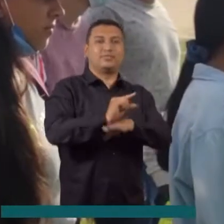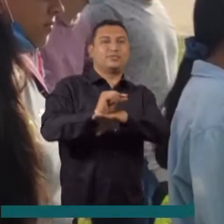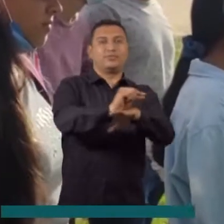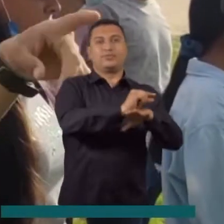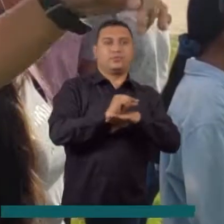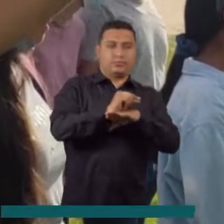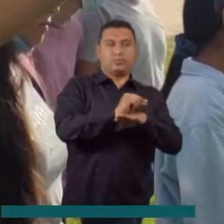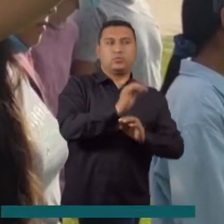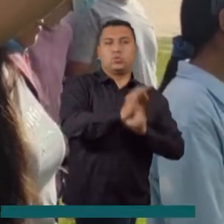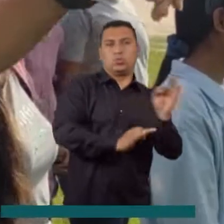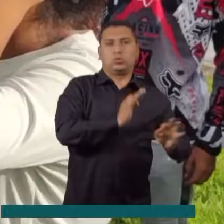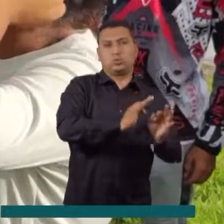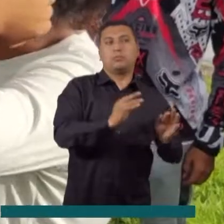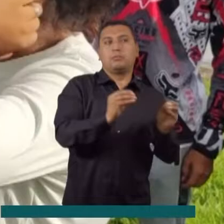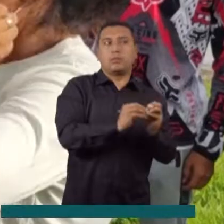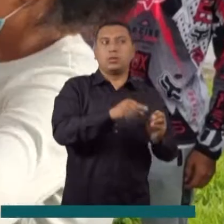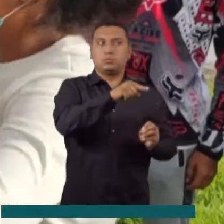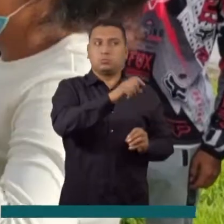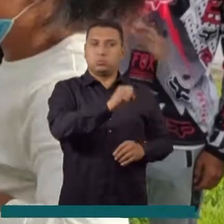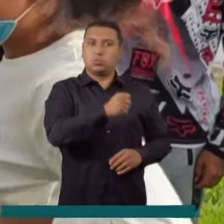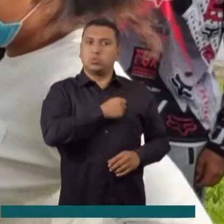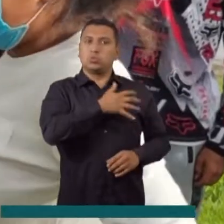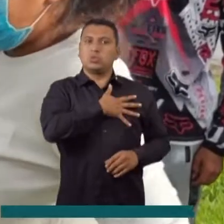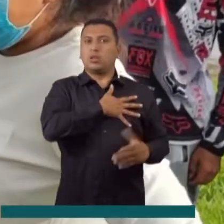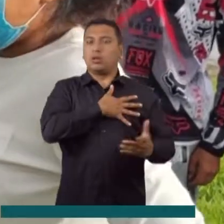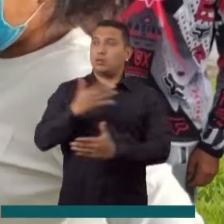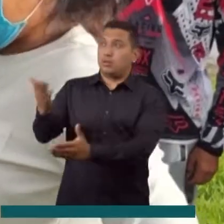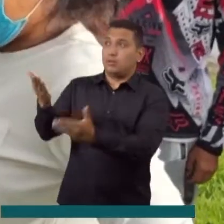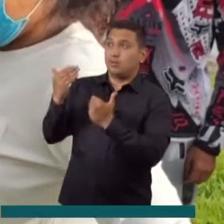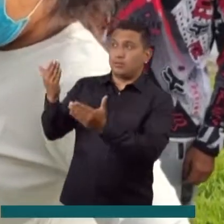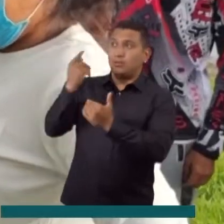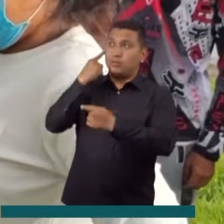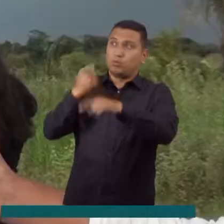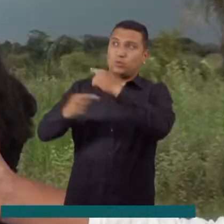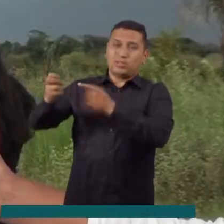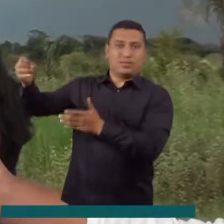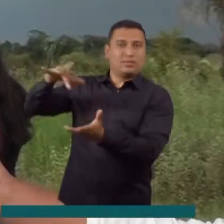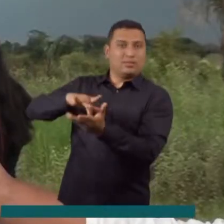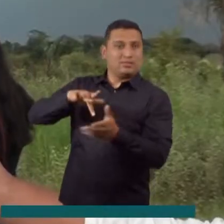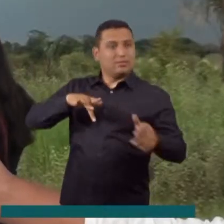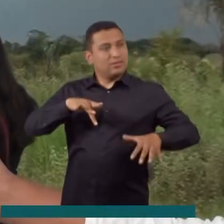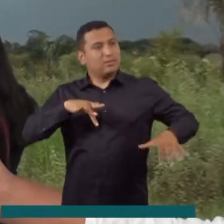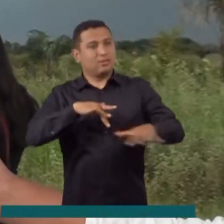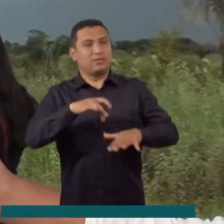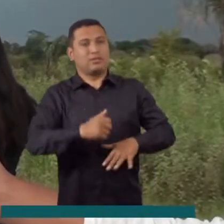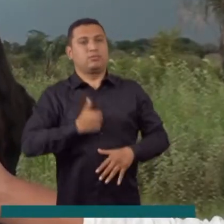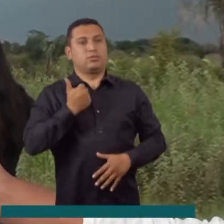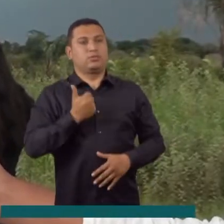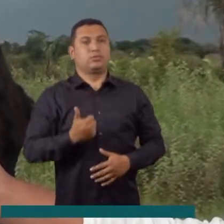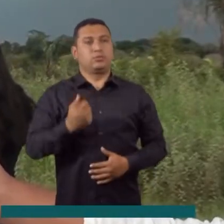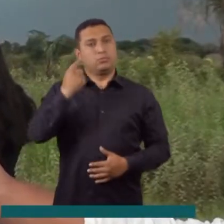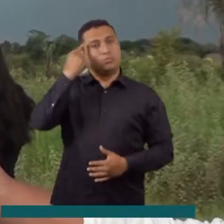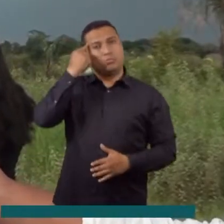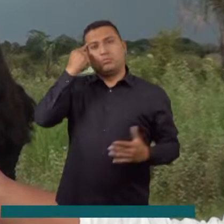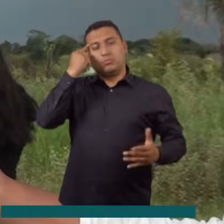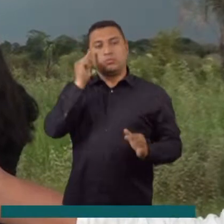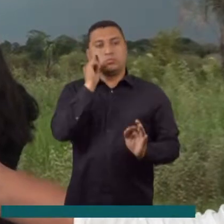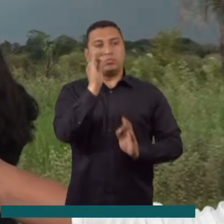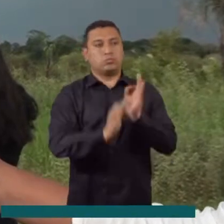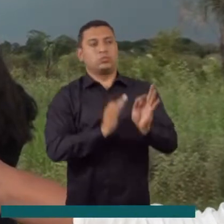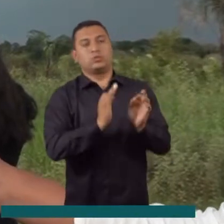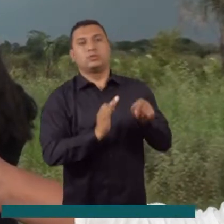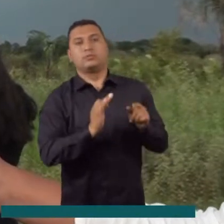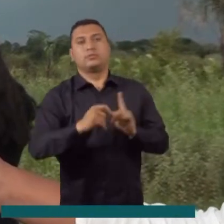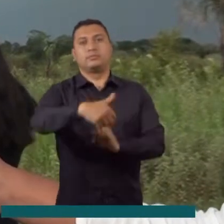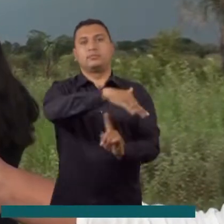porque ven en el avistamiento de aves una opción para atraer a más turistas a la región. Pues porque creo que se cuida el medio